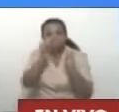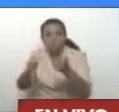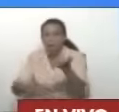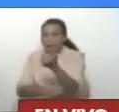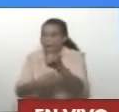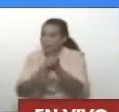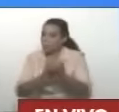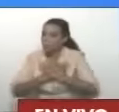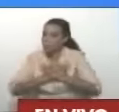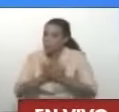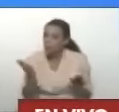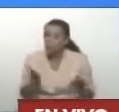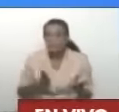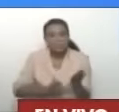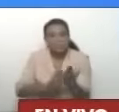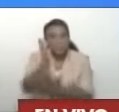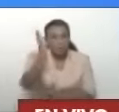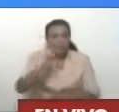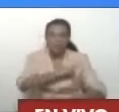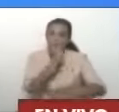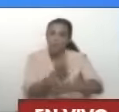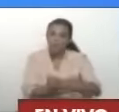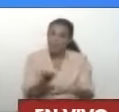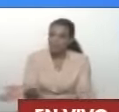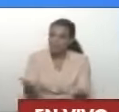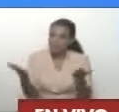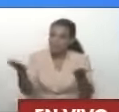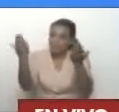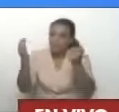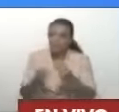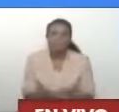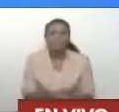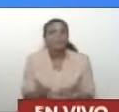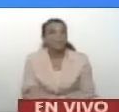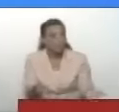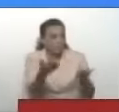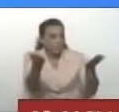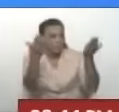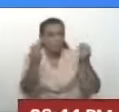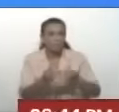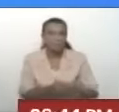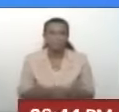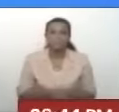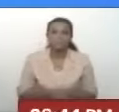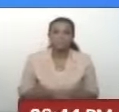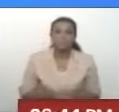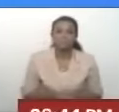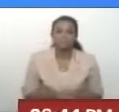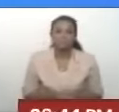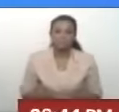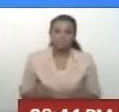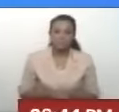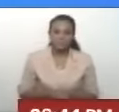apoyo y sigue para adelante con mucha fuerza. Gracias, adelante, presidente. La juventud de los llanos.